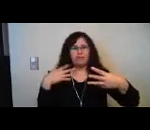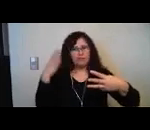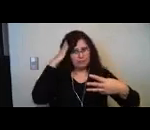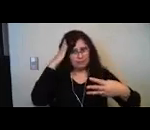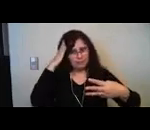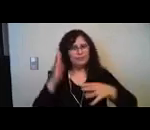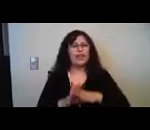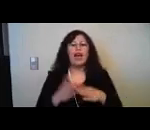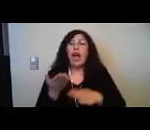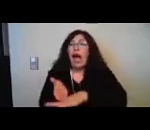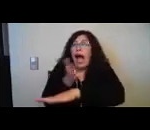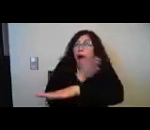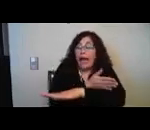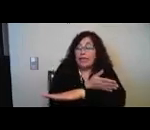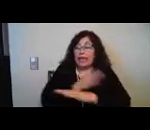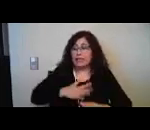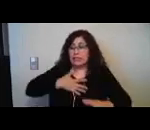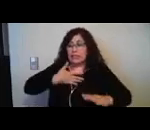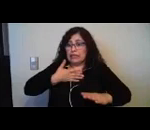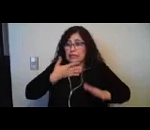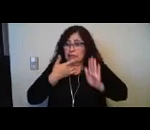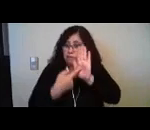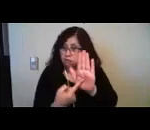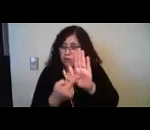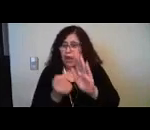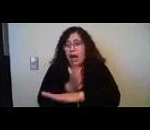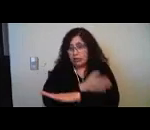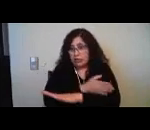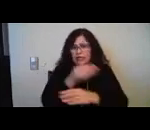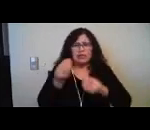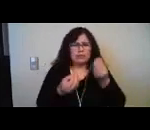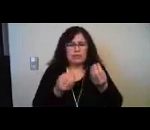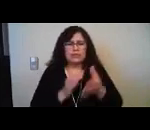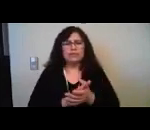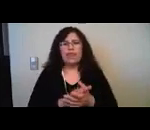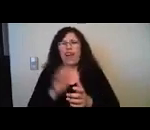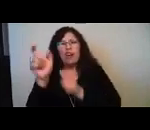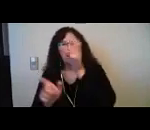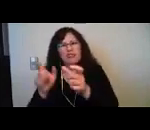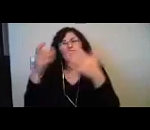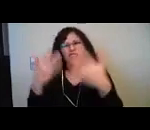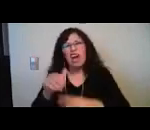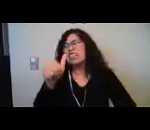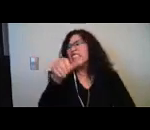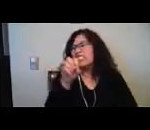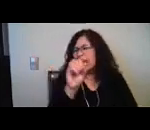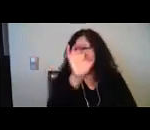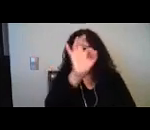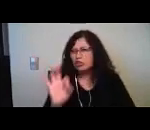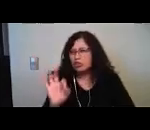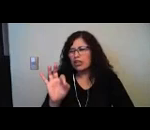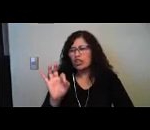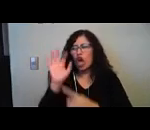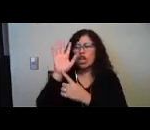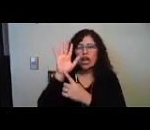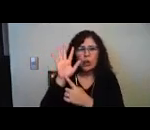Antes que aparezcan los síntomas propios de la enfermedad, ya las personas por lo menos han perdido un 60% de la neurona